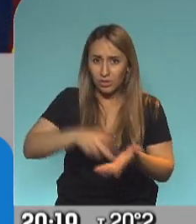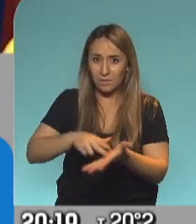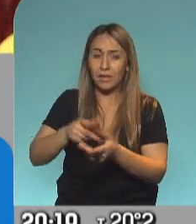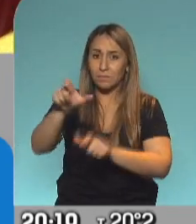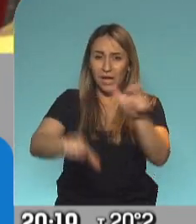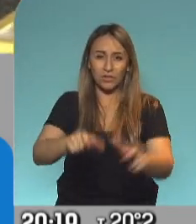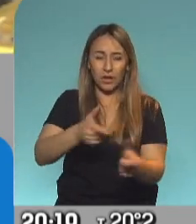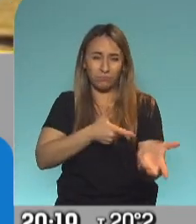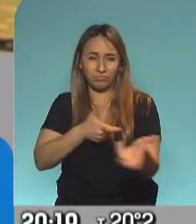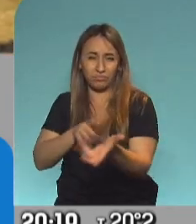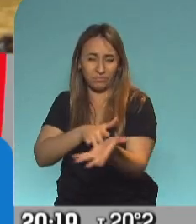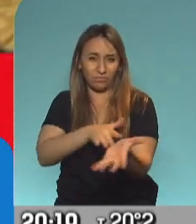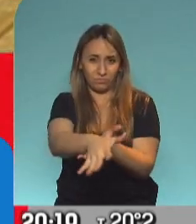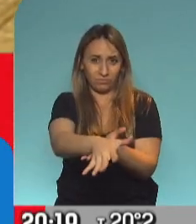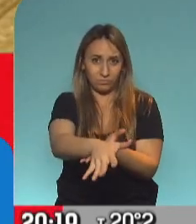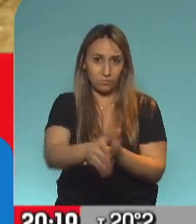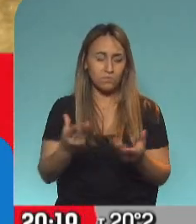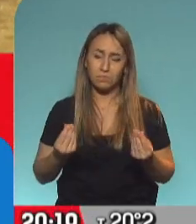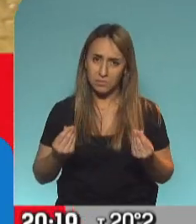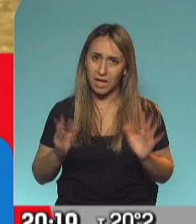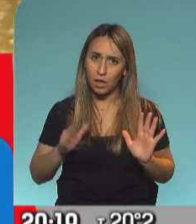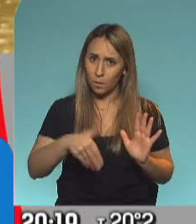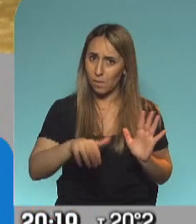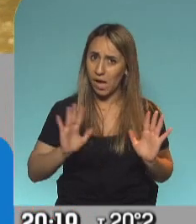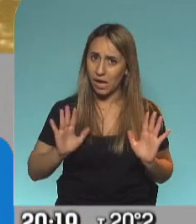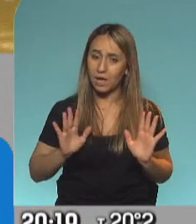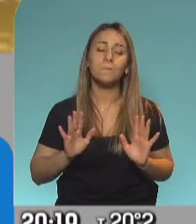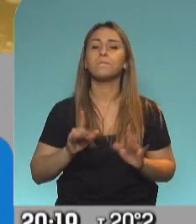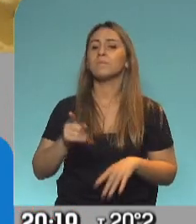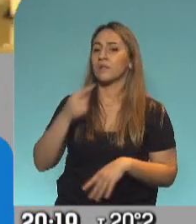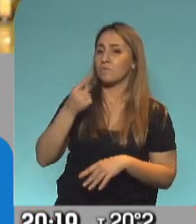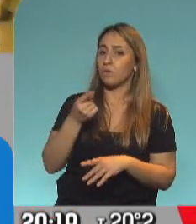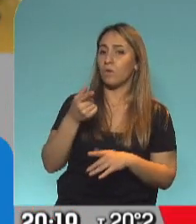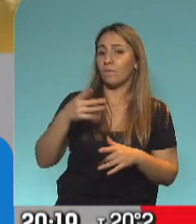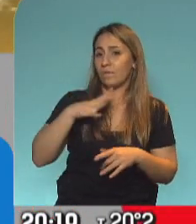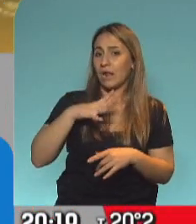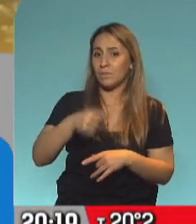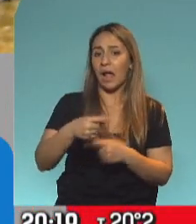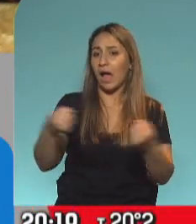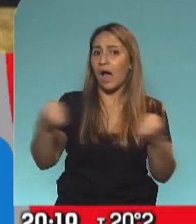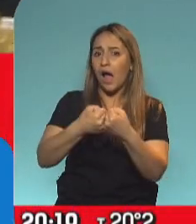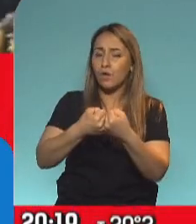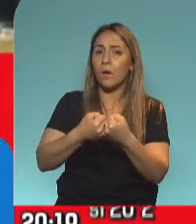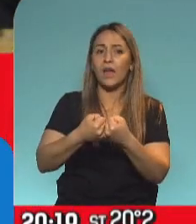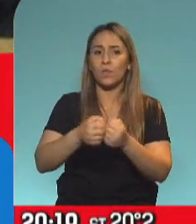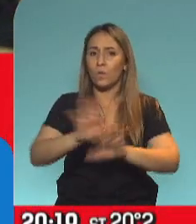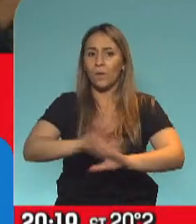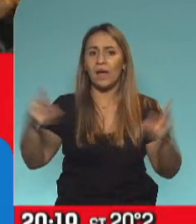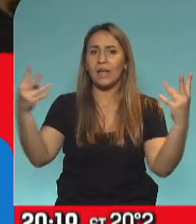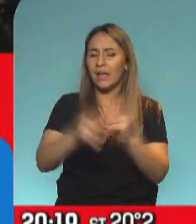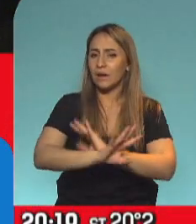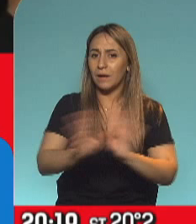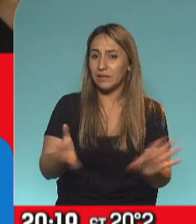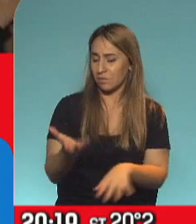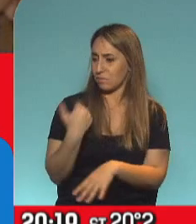Alfonso, hubo en principio dos acuerdos de terminar con el fuego bélico, el último fin de semana, valga la redundancia.